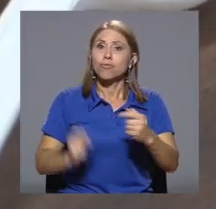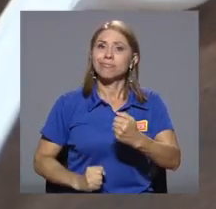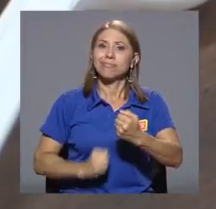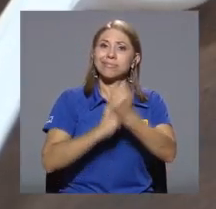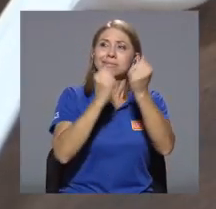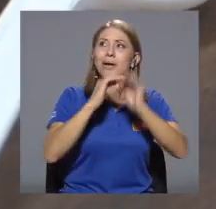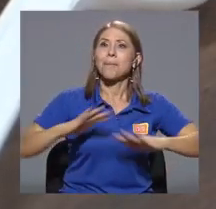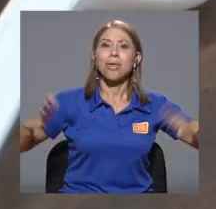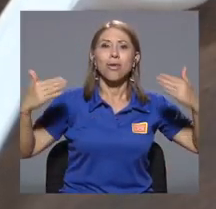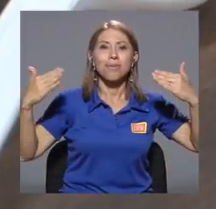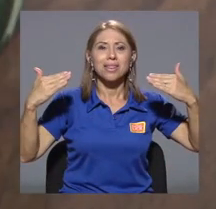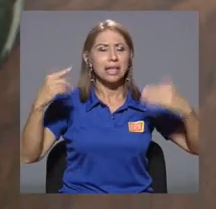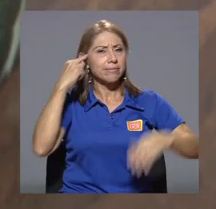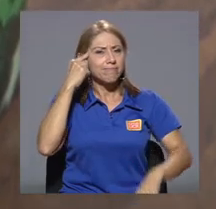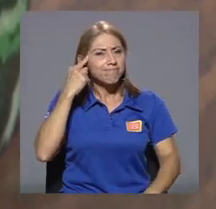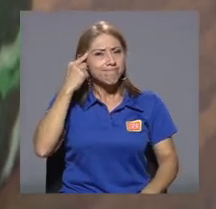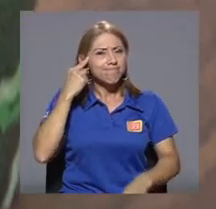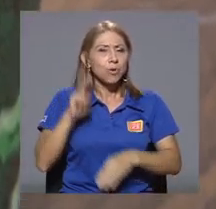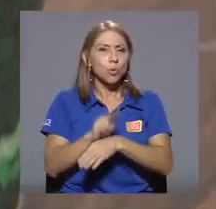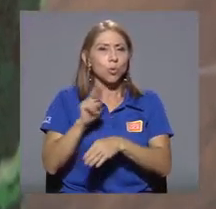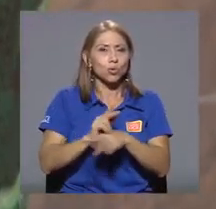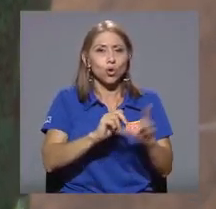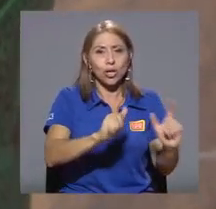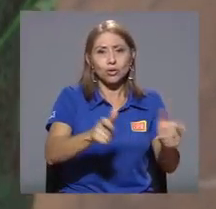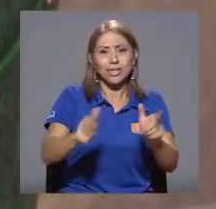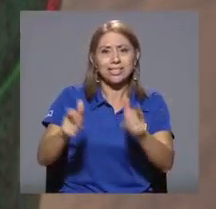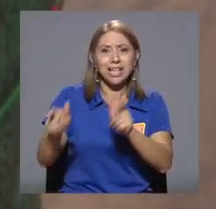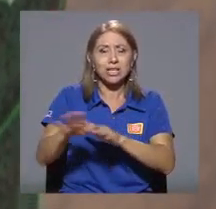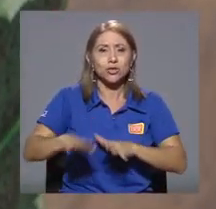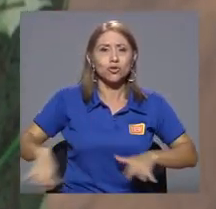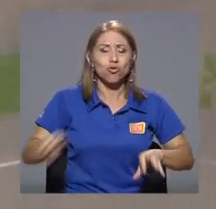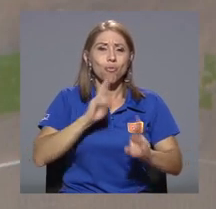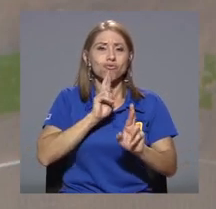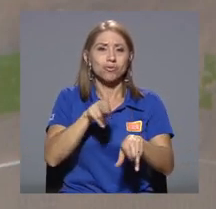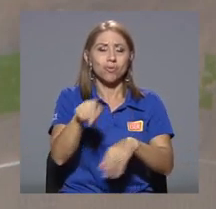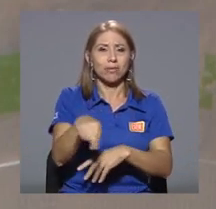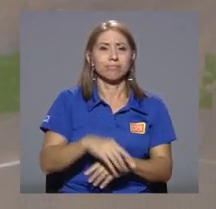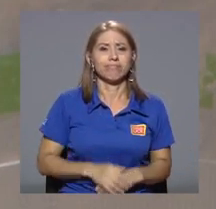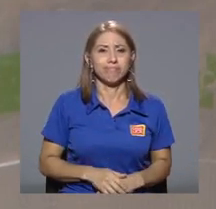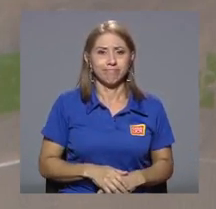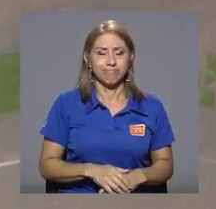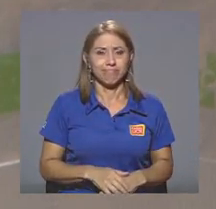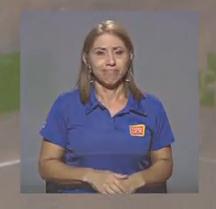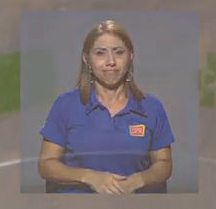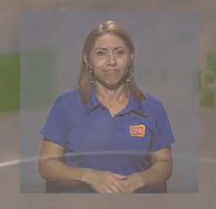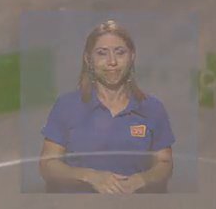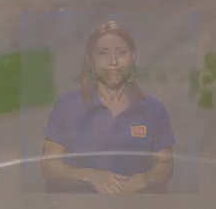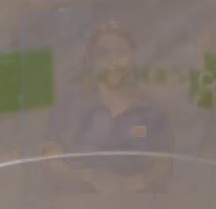el medio ambiente, y haciendo conciencia del uso de los desechos que se obtienen como resultado de estas.